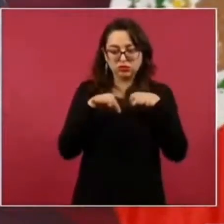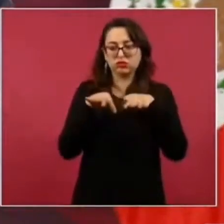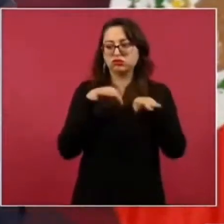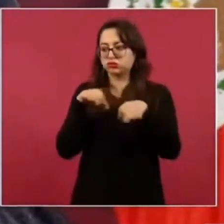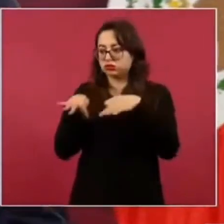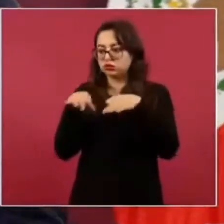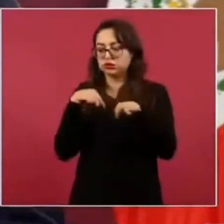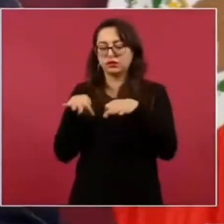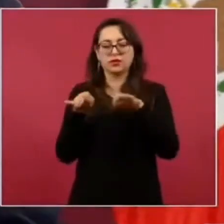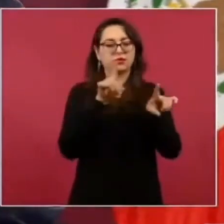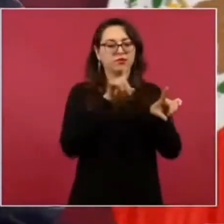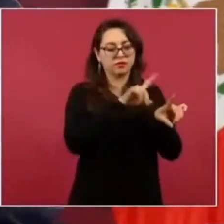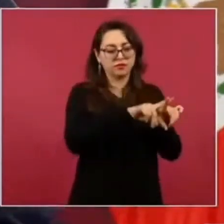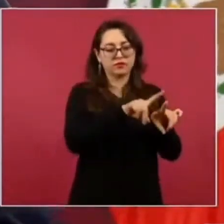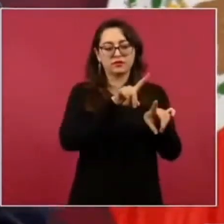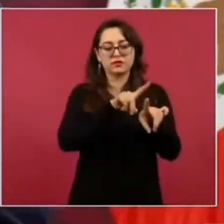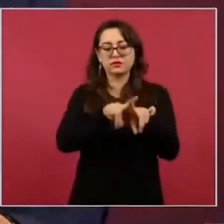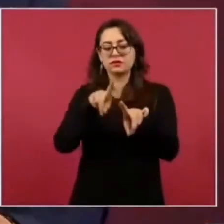que